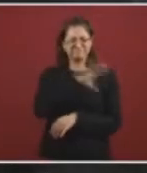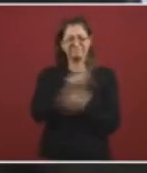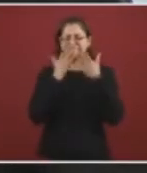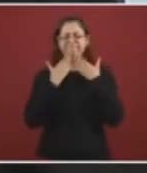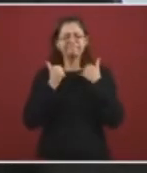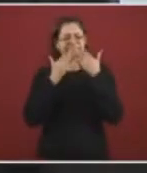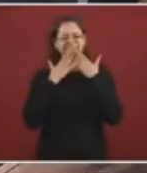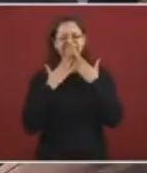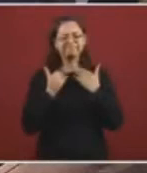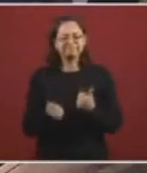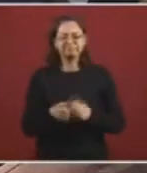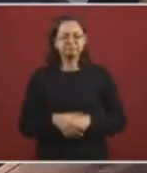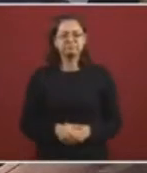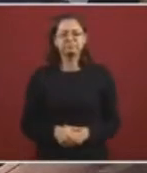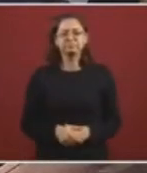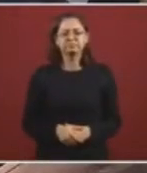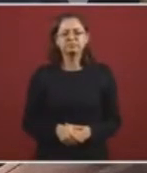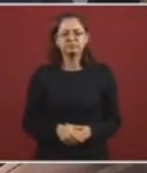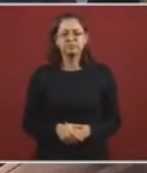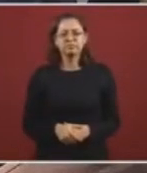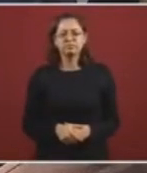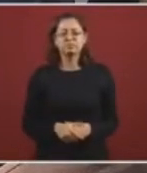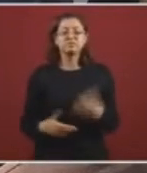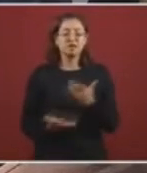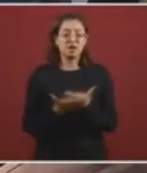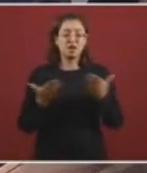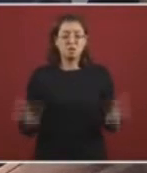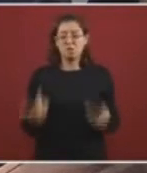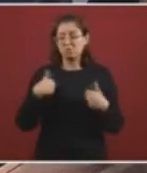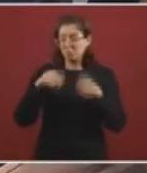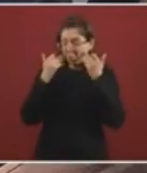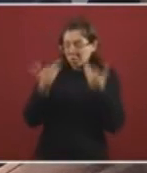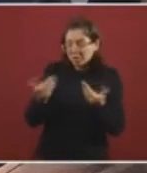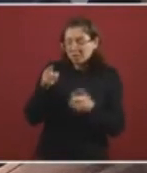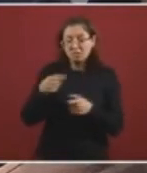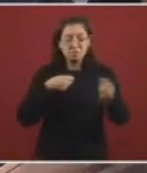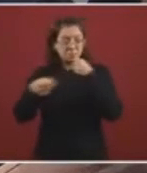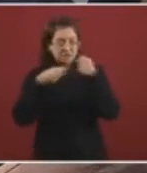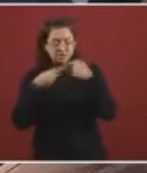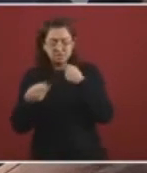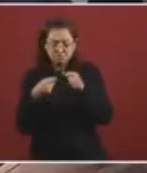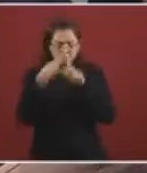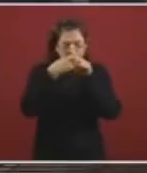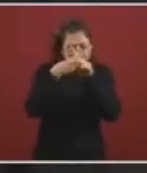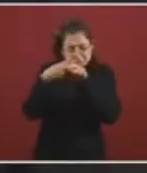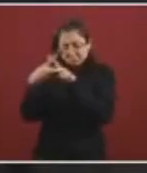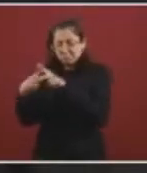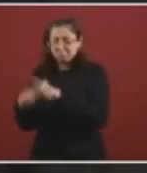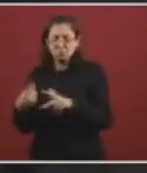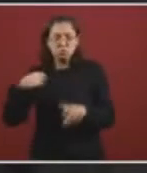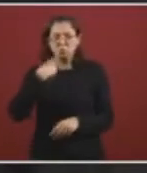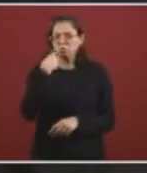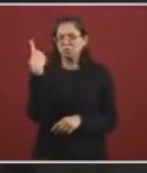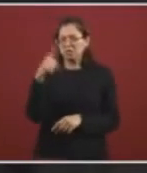Ahora, con el estudio de lo de la prensa, y no es un reproche